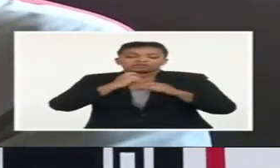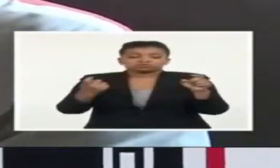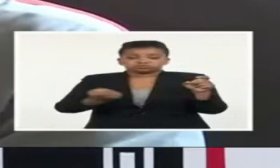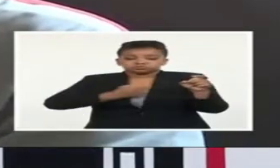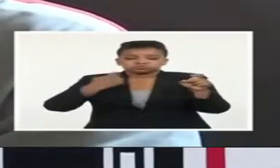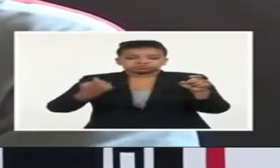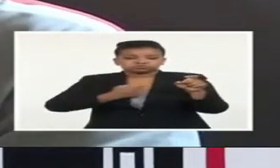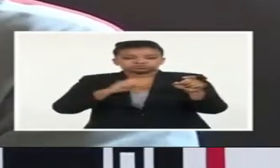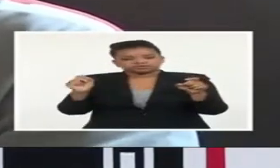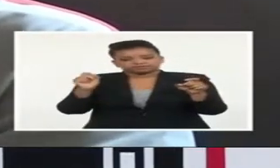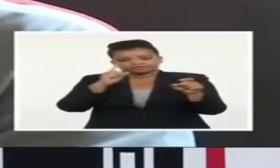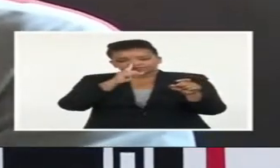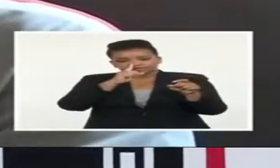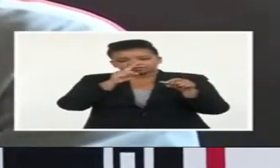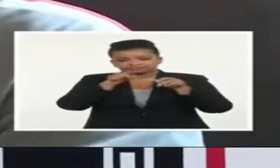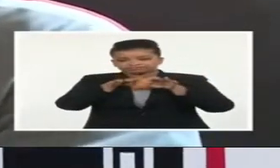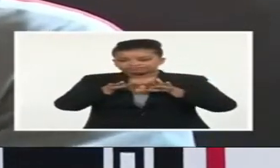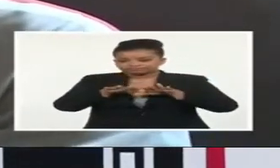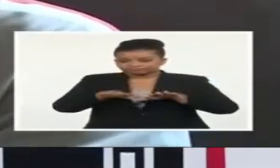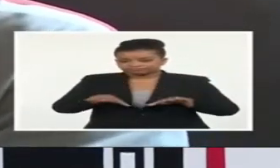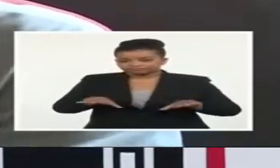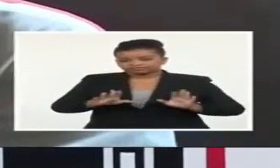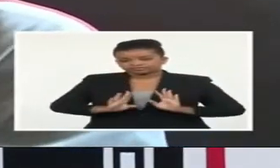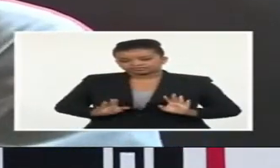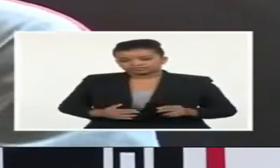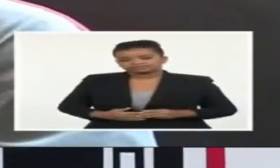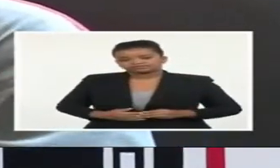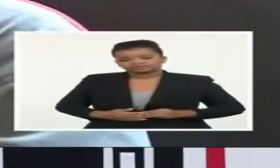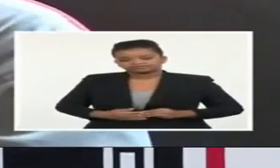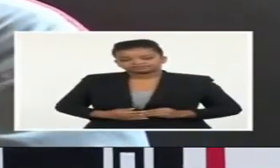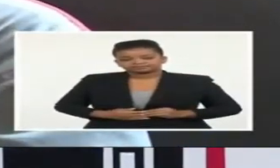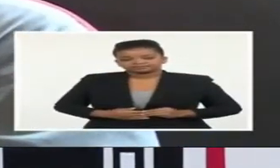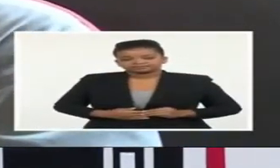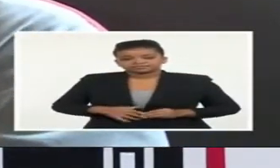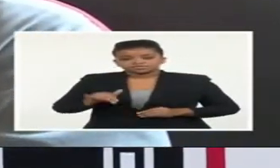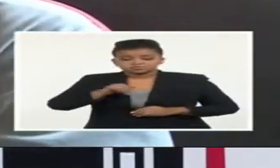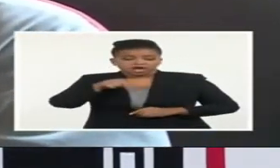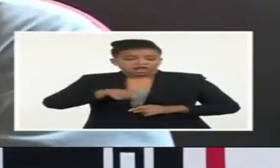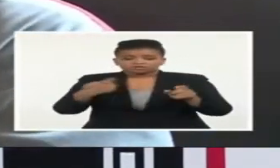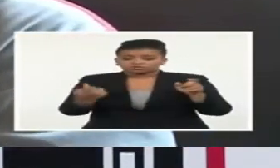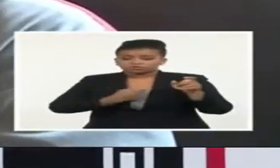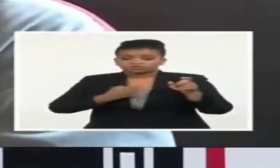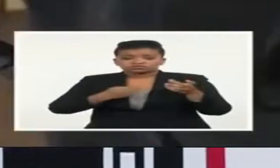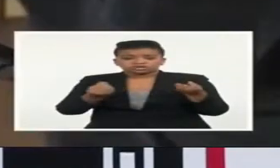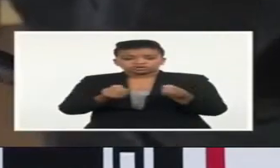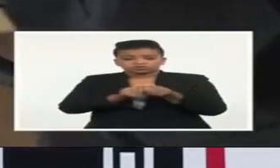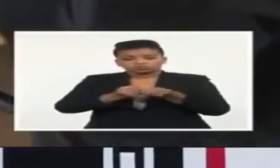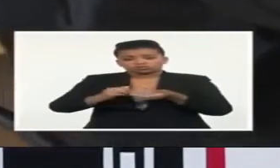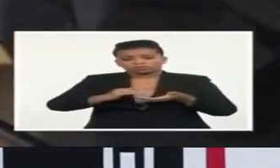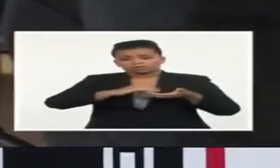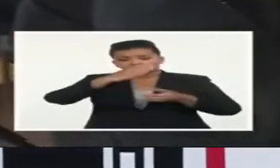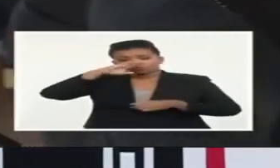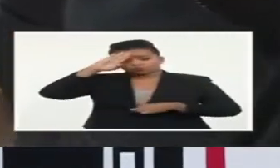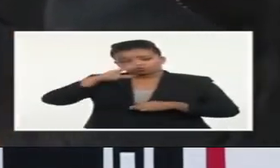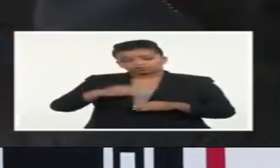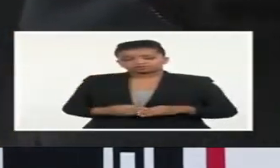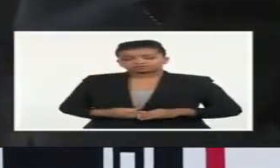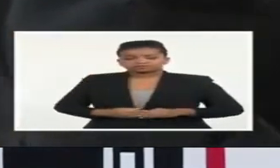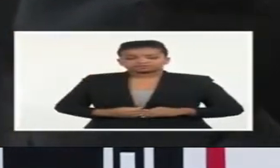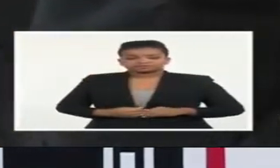varias veces que me sentaba con mi abuelo. Y era tanto problema, que ya me mandaba a salir de la